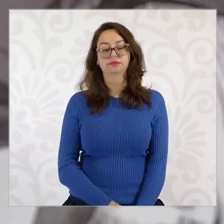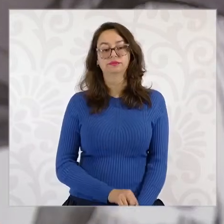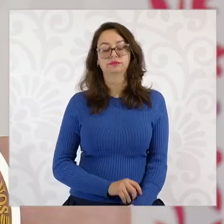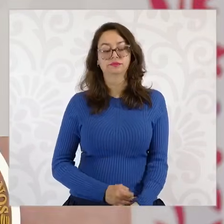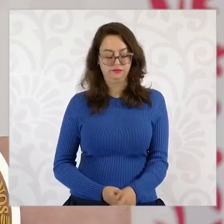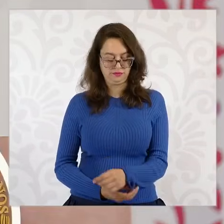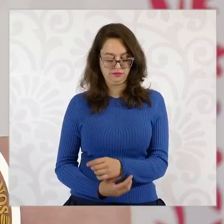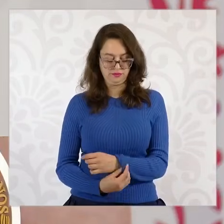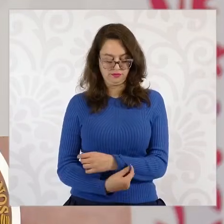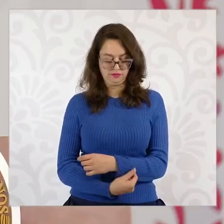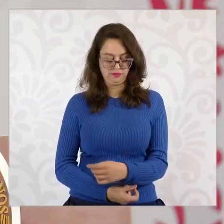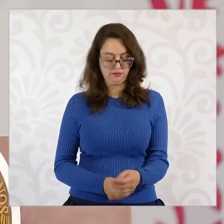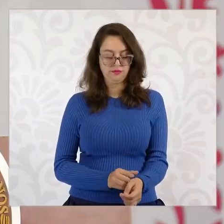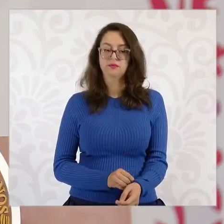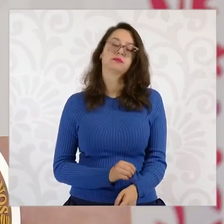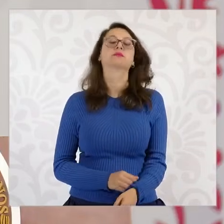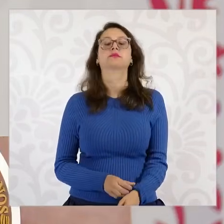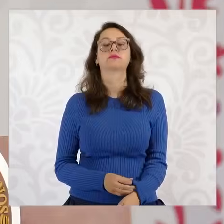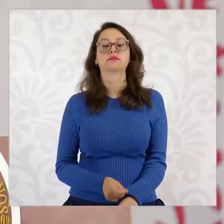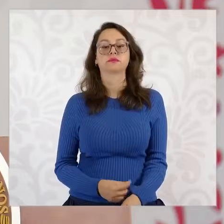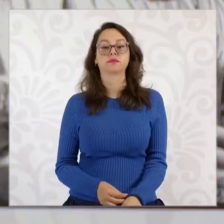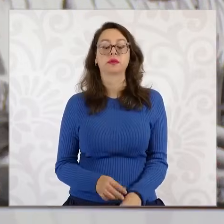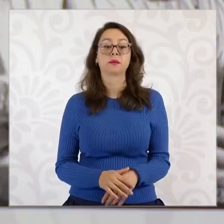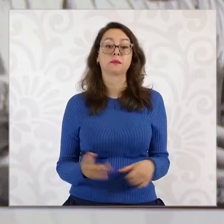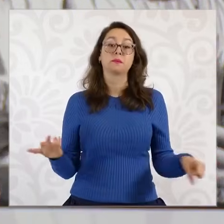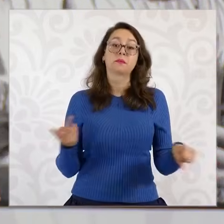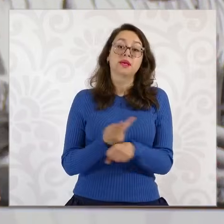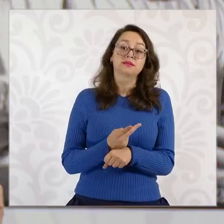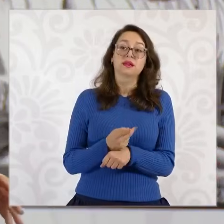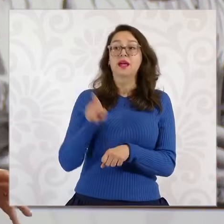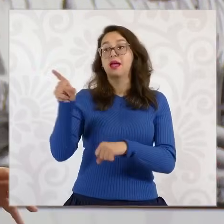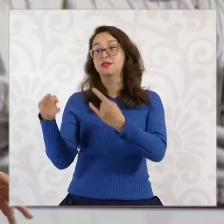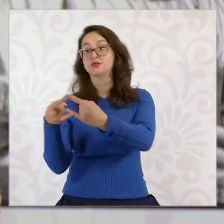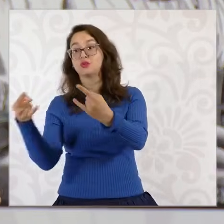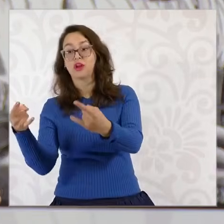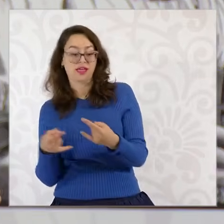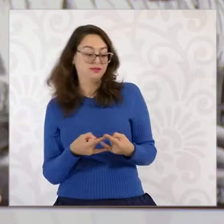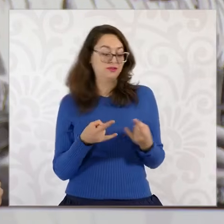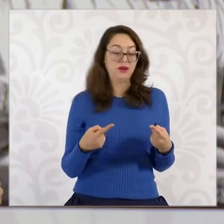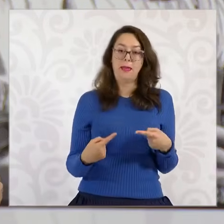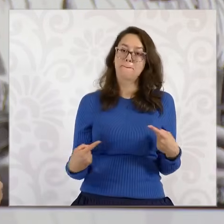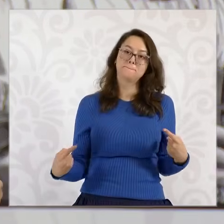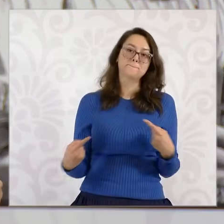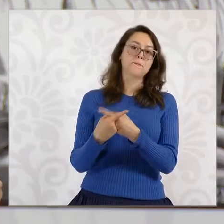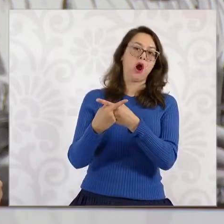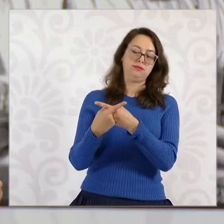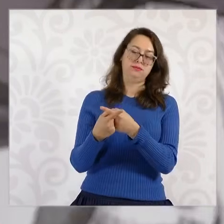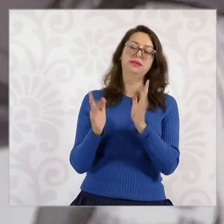muy distinta de lo que fue la conquista o la llegada de los españoles a